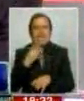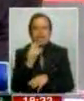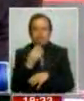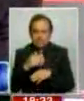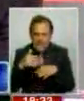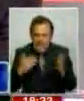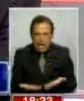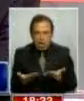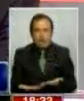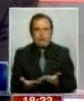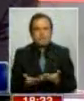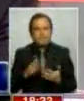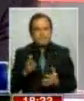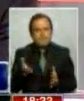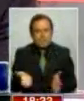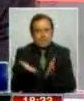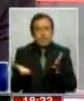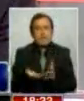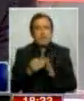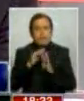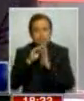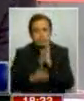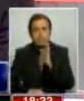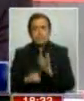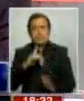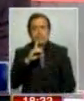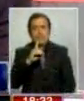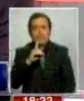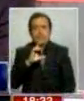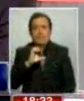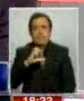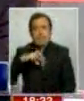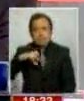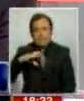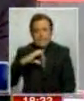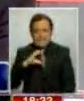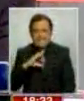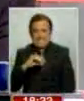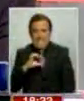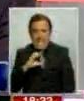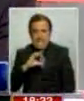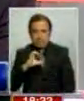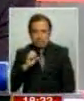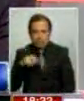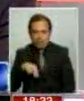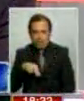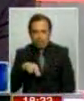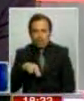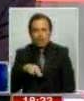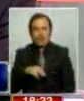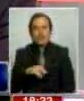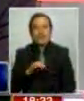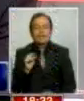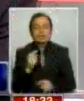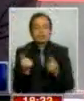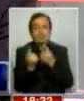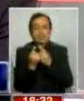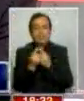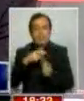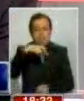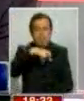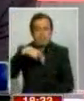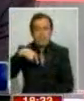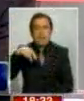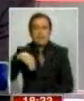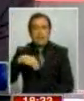importante, digamos, los incentivos de tener una depreciación instantánea para todas las empresas. Es importante, digamos, reducir en un 15% los PPM, los pagos